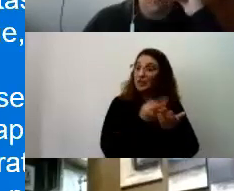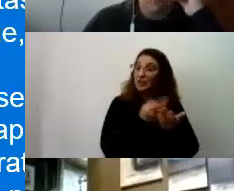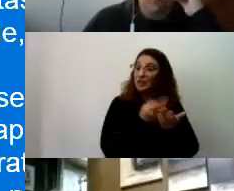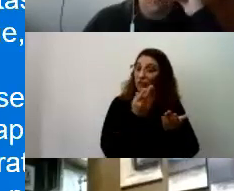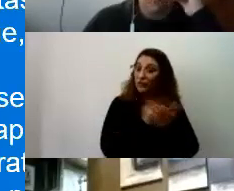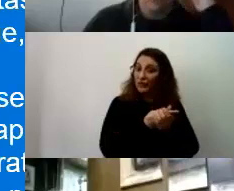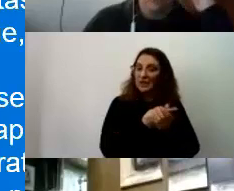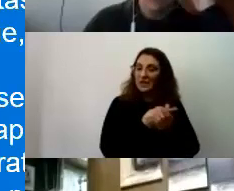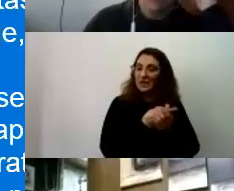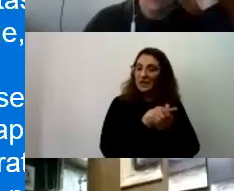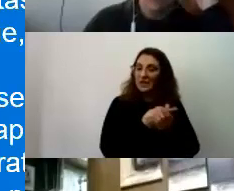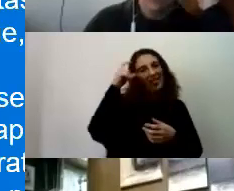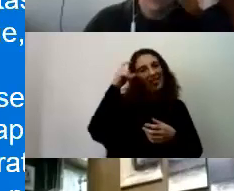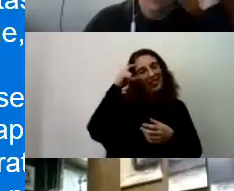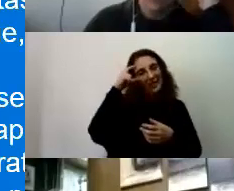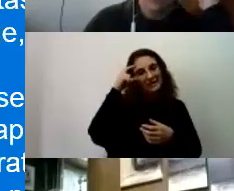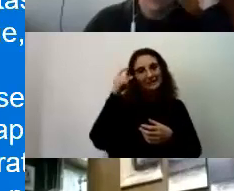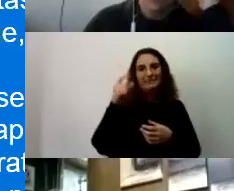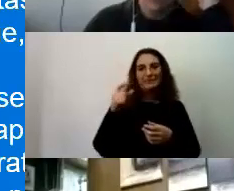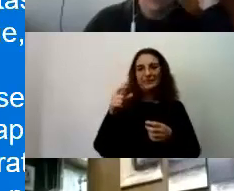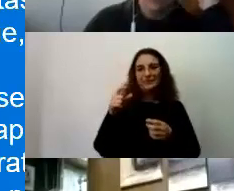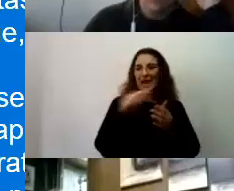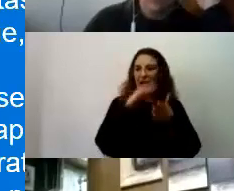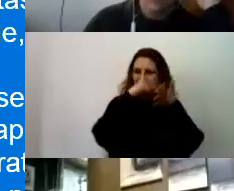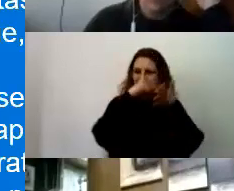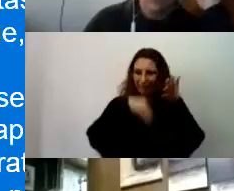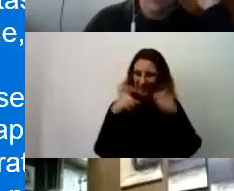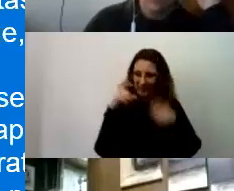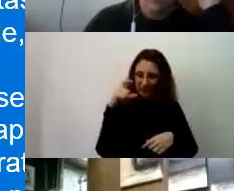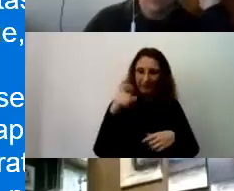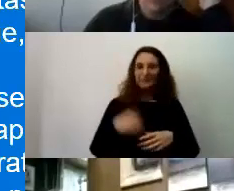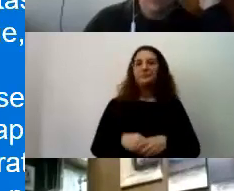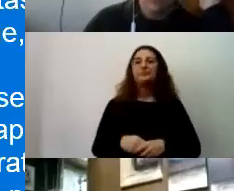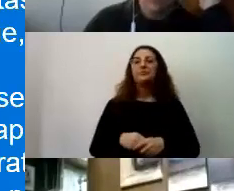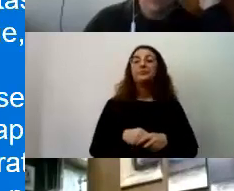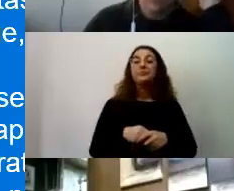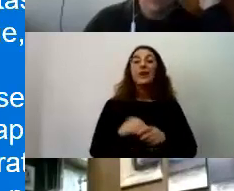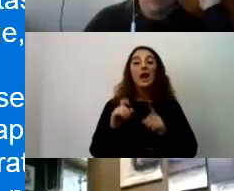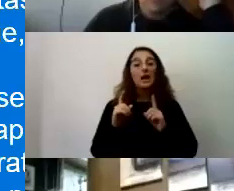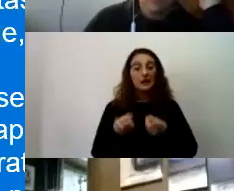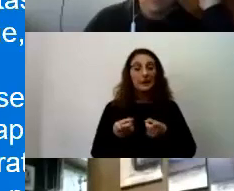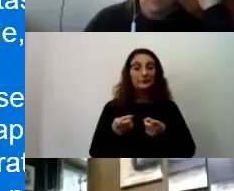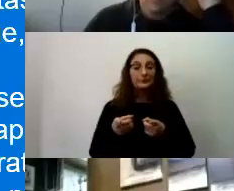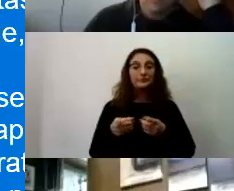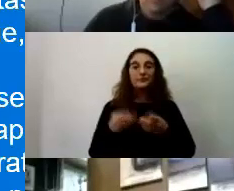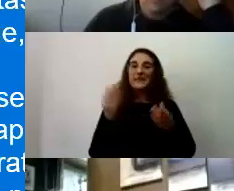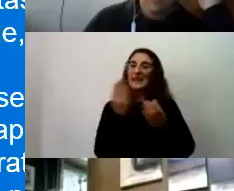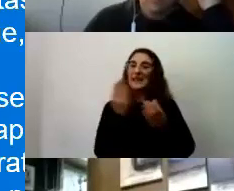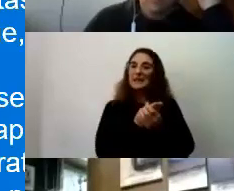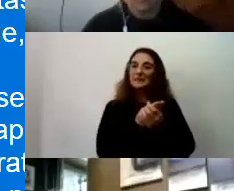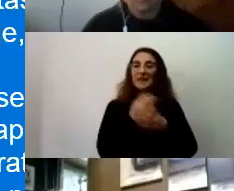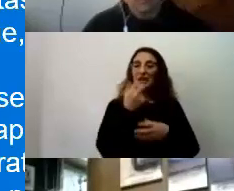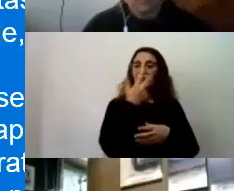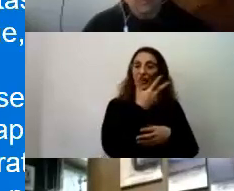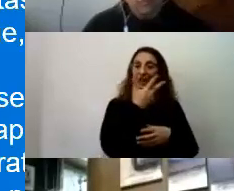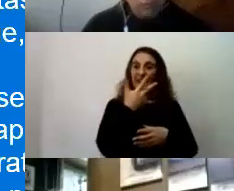considerándose. En el mismo sentido, al dictaminar en la causa fallo